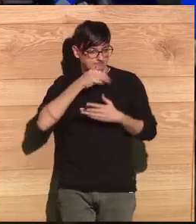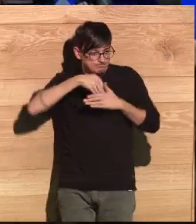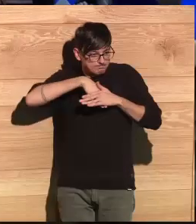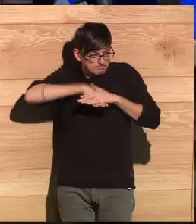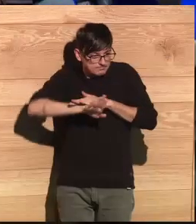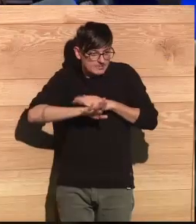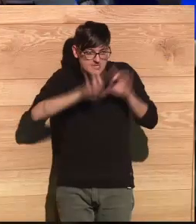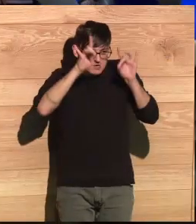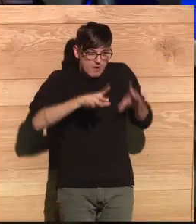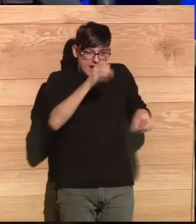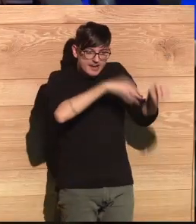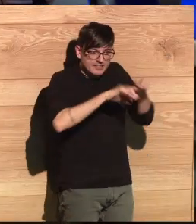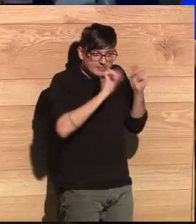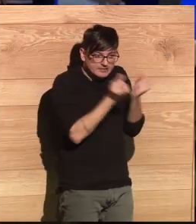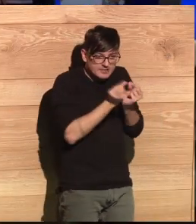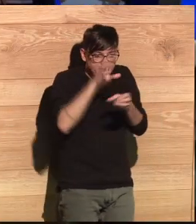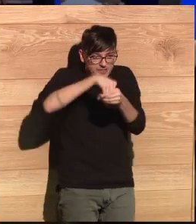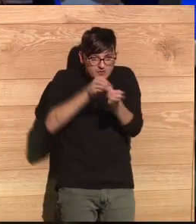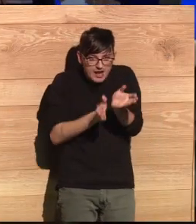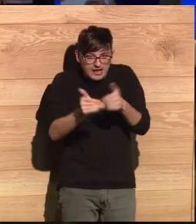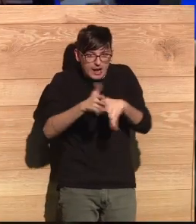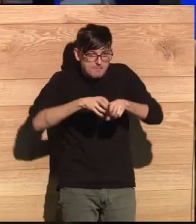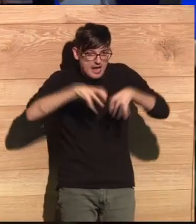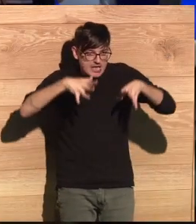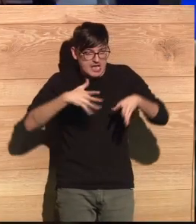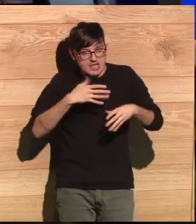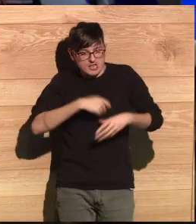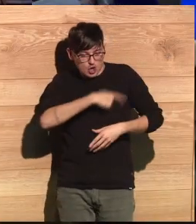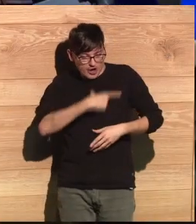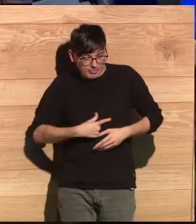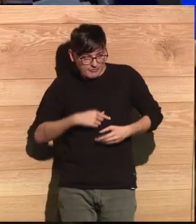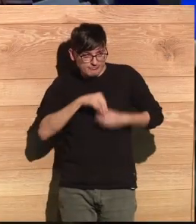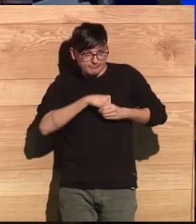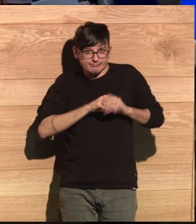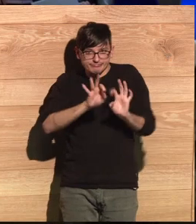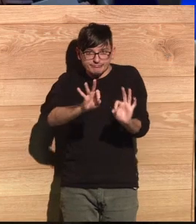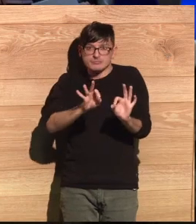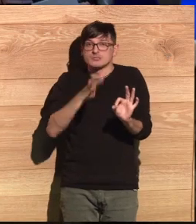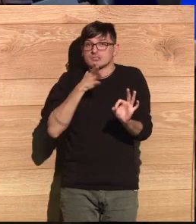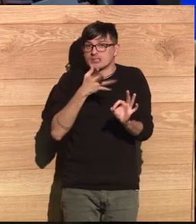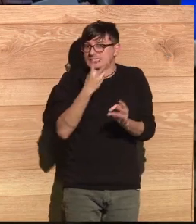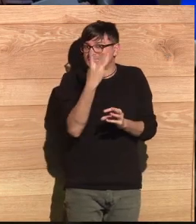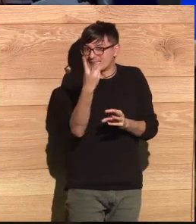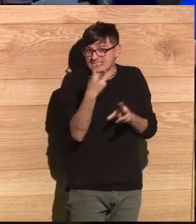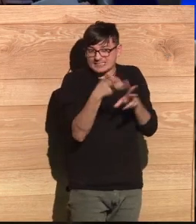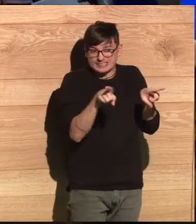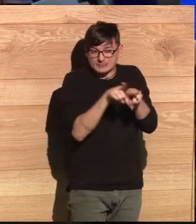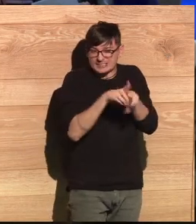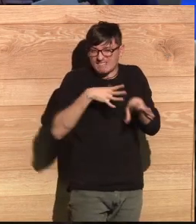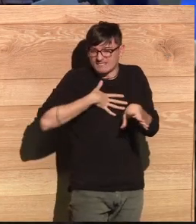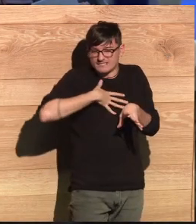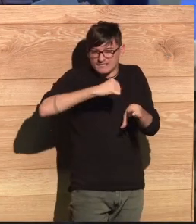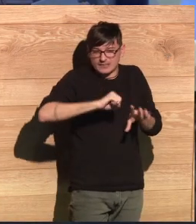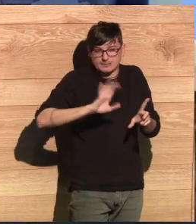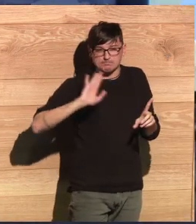riquísimas rosquillas en la caja mágica de su gran corazón. Y así fue como 3 valientes hermanas